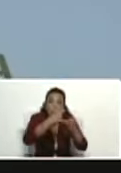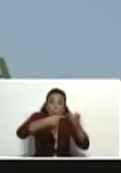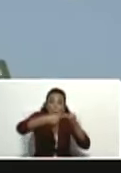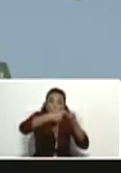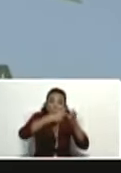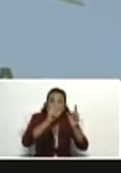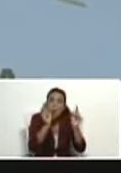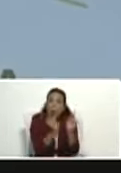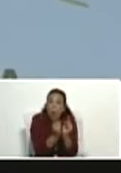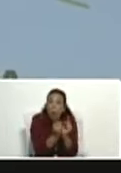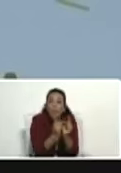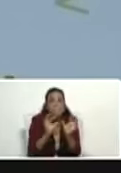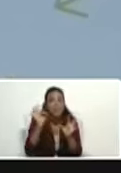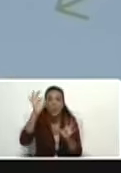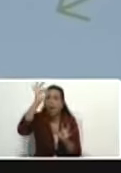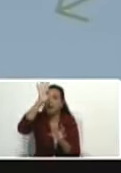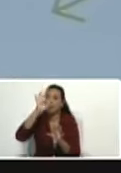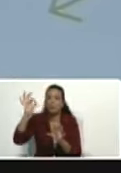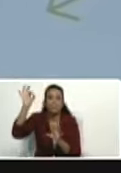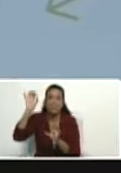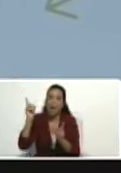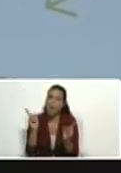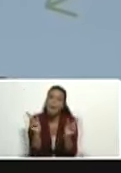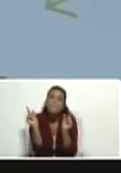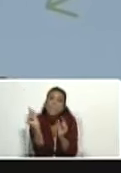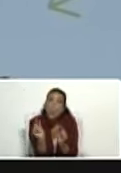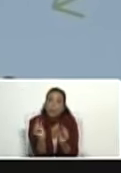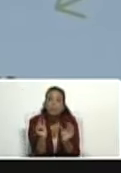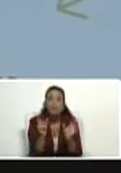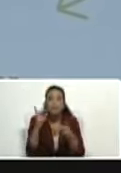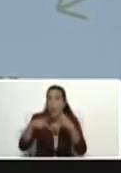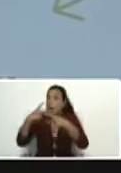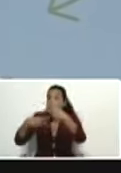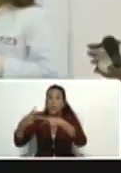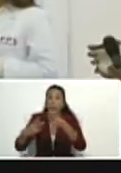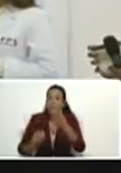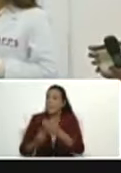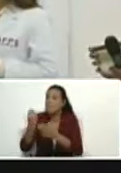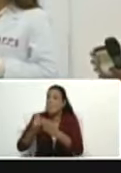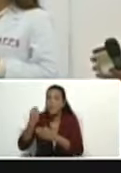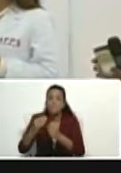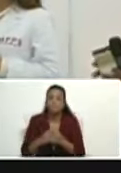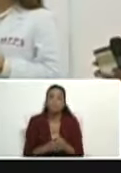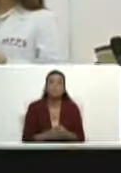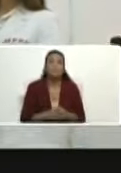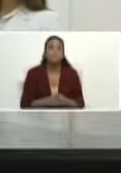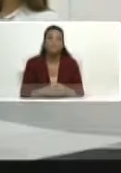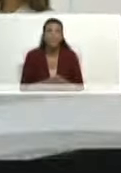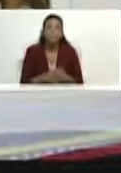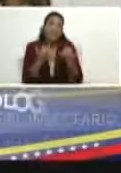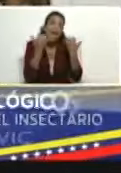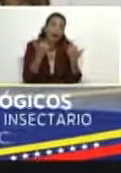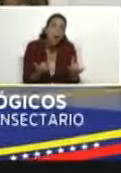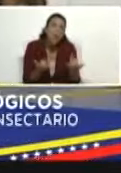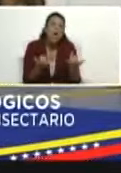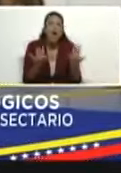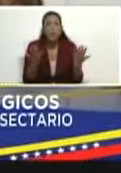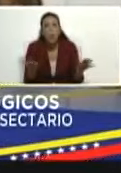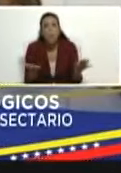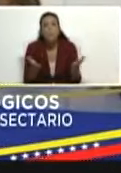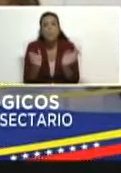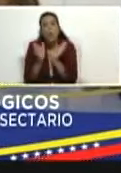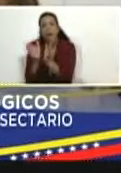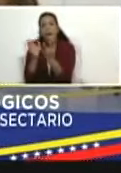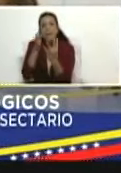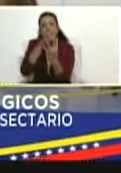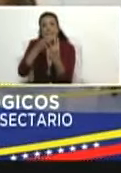proliferen, menor va a ser la cantidad de adultos que vamos a tener allí. Ahora, ¿cómo vamos a atacar el